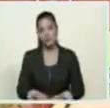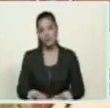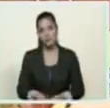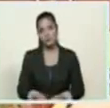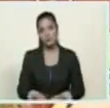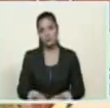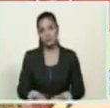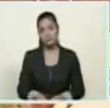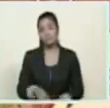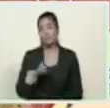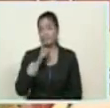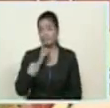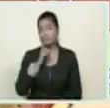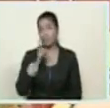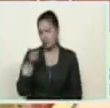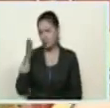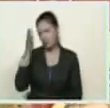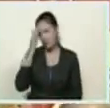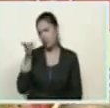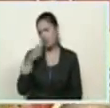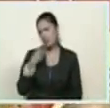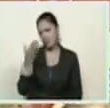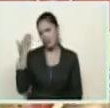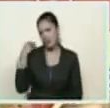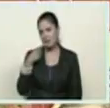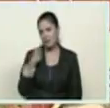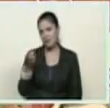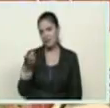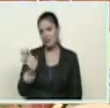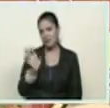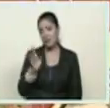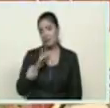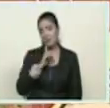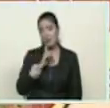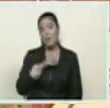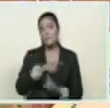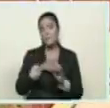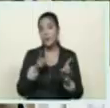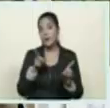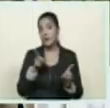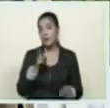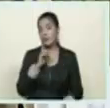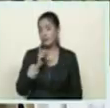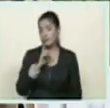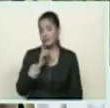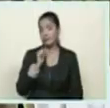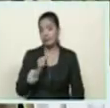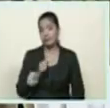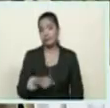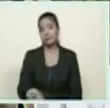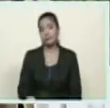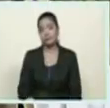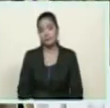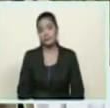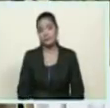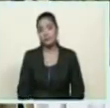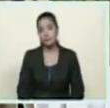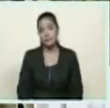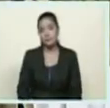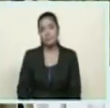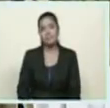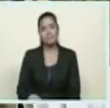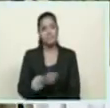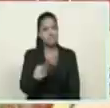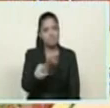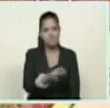no ha sido fácil argento lo decía pero no ha sido fácil nacho a